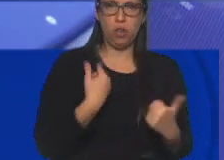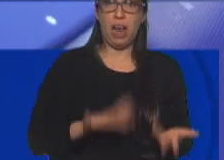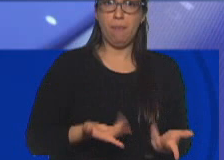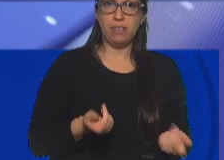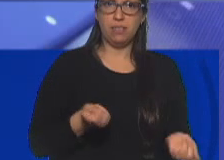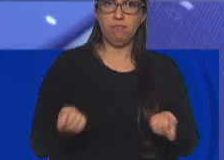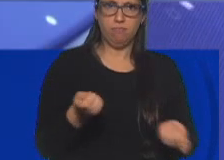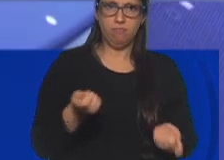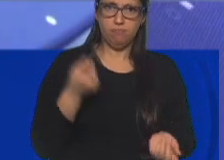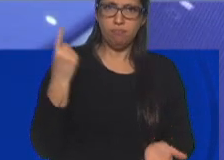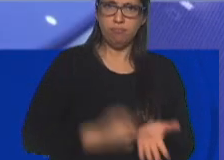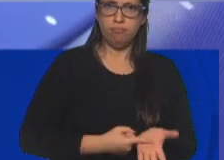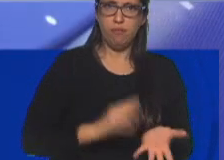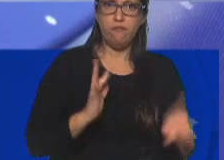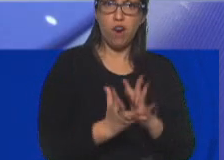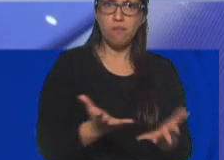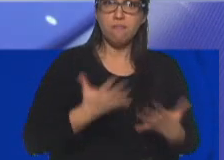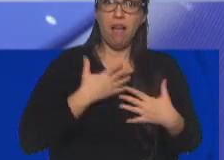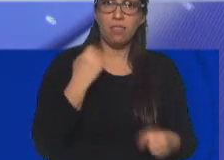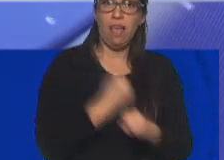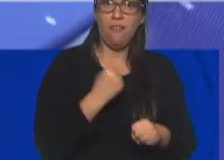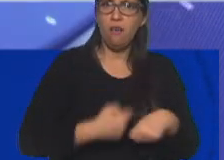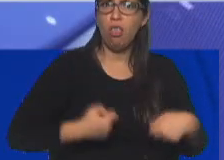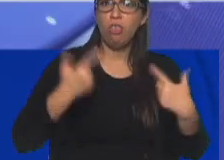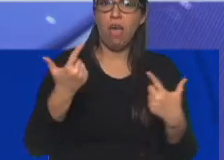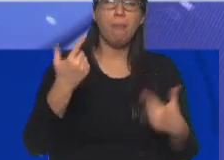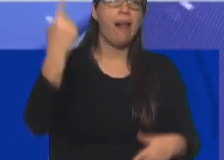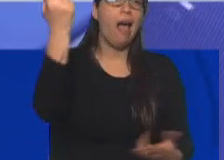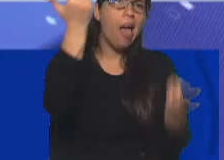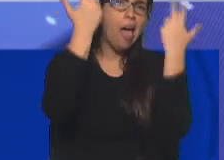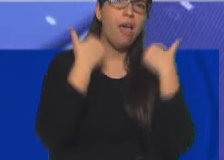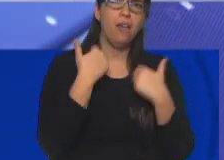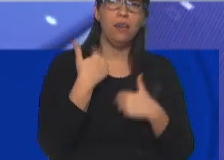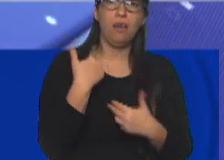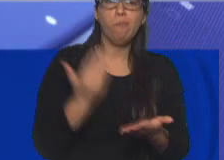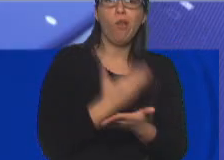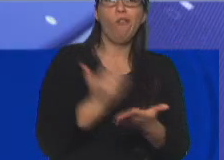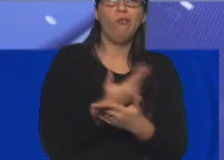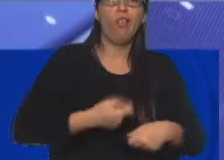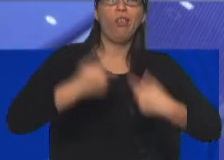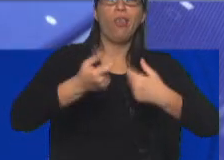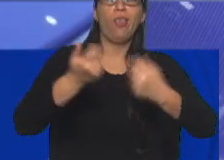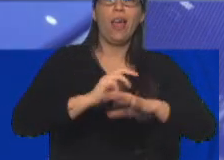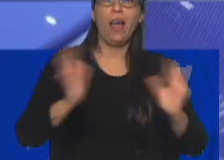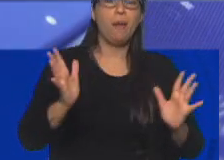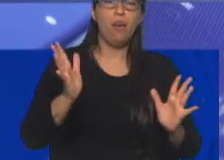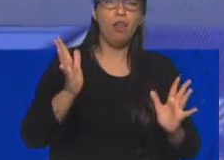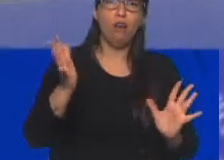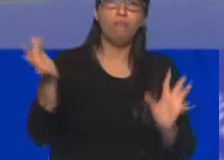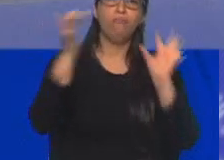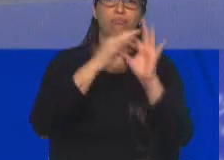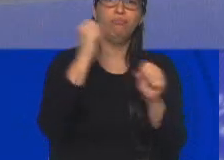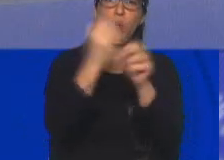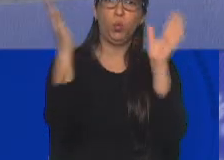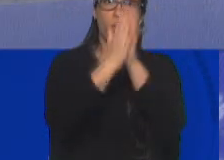de establecer cuál es nuestro rol en ese proceso para que no sea simplemente producir Interesante. materias de origen agrícola,